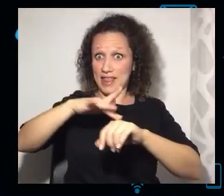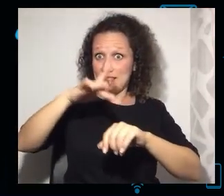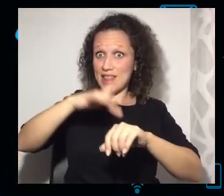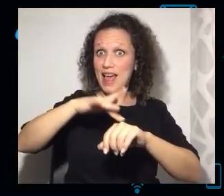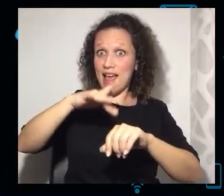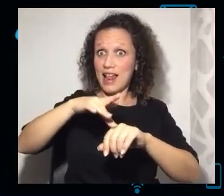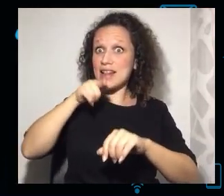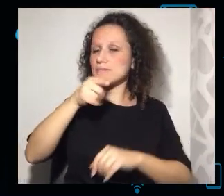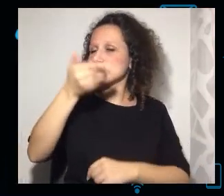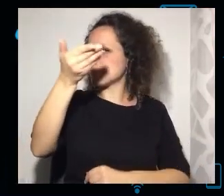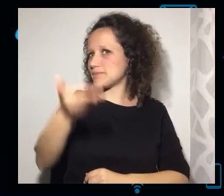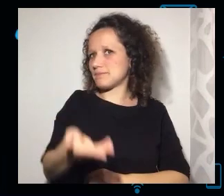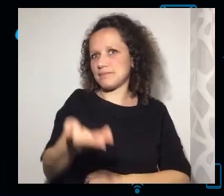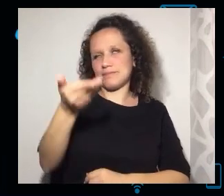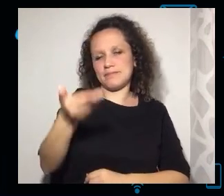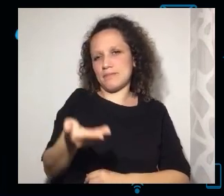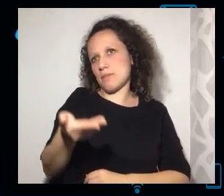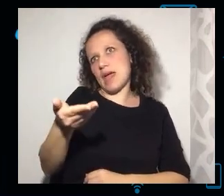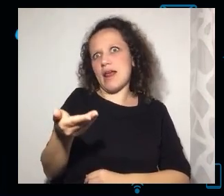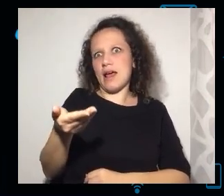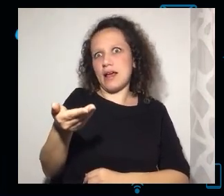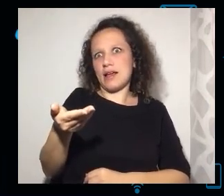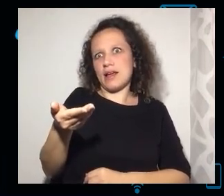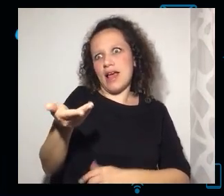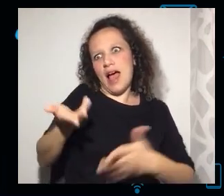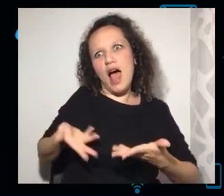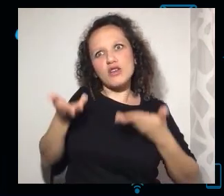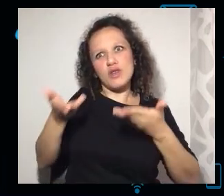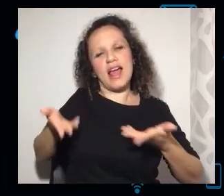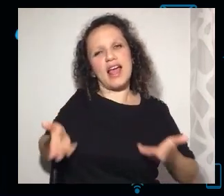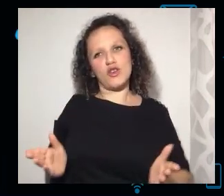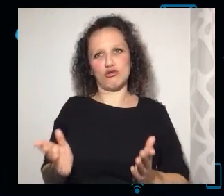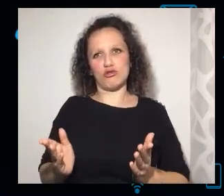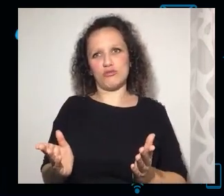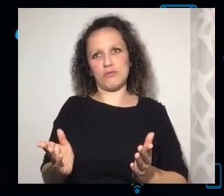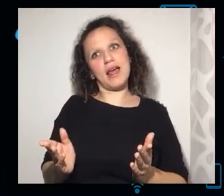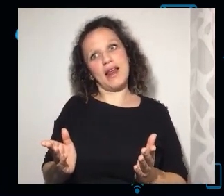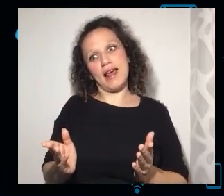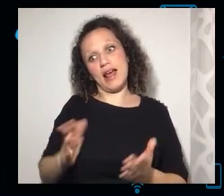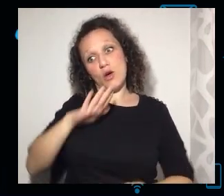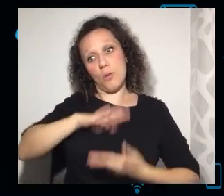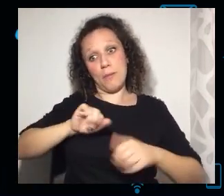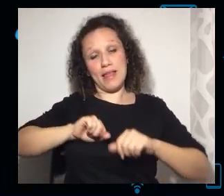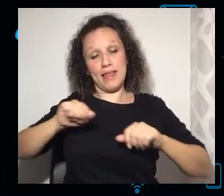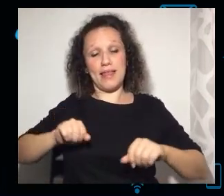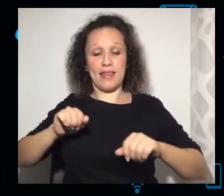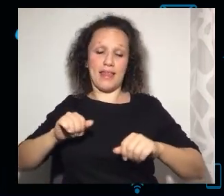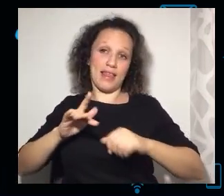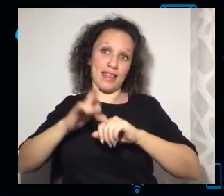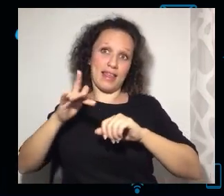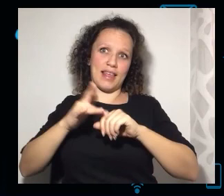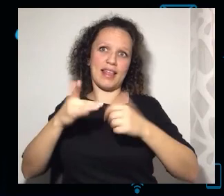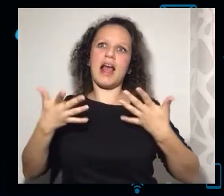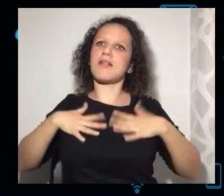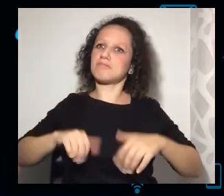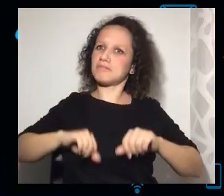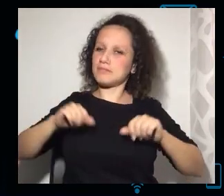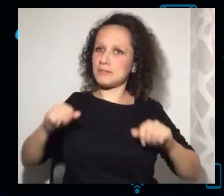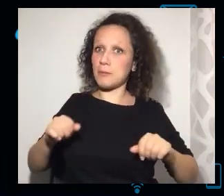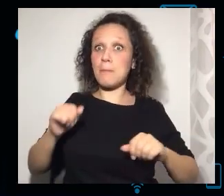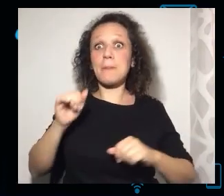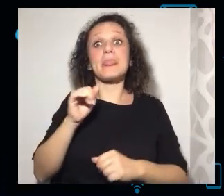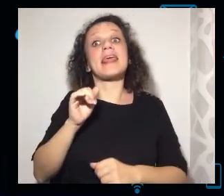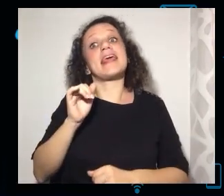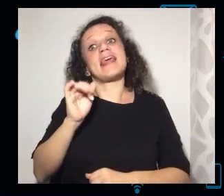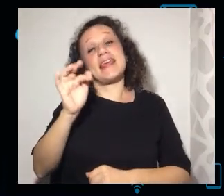creo que va a ser clave para que ayudemos a nuestros hijos a adquirir esa competencia digital y además como efecto quizá